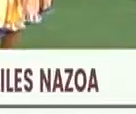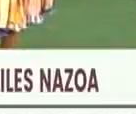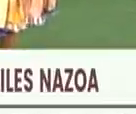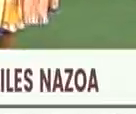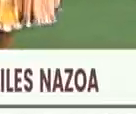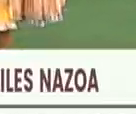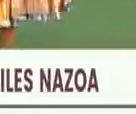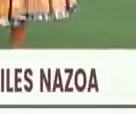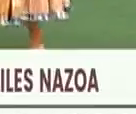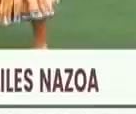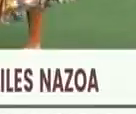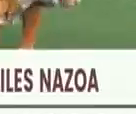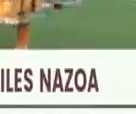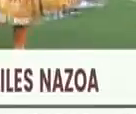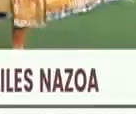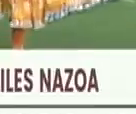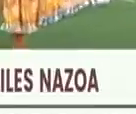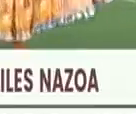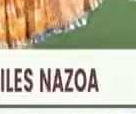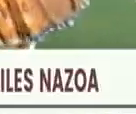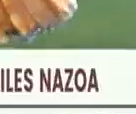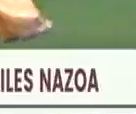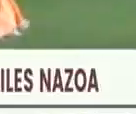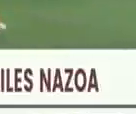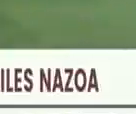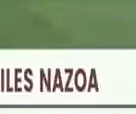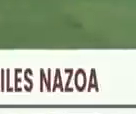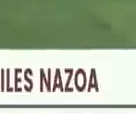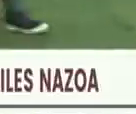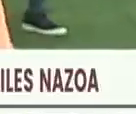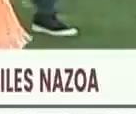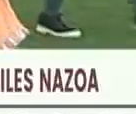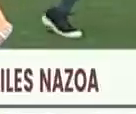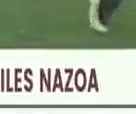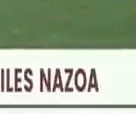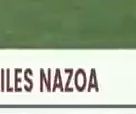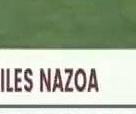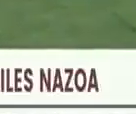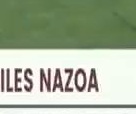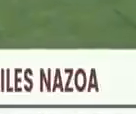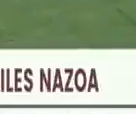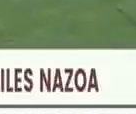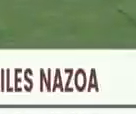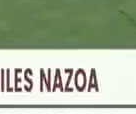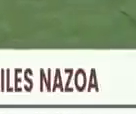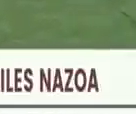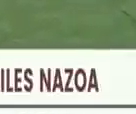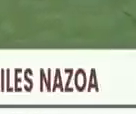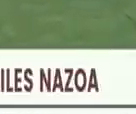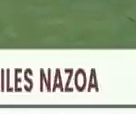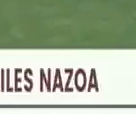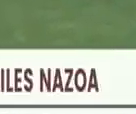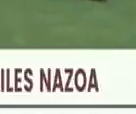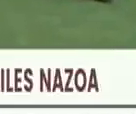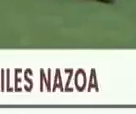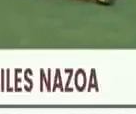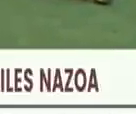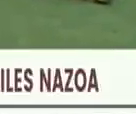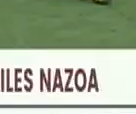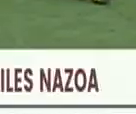cubrió de flores. Una vez iba de regreso para su casa por ahí, uno que no tenía nombre y estaba muy